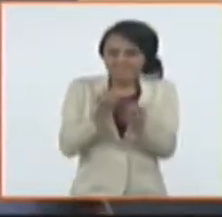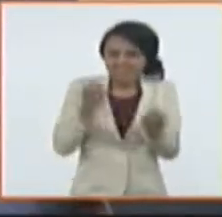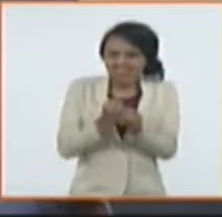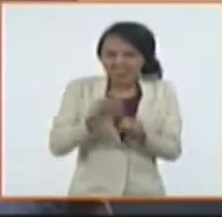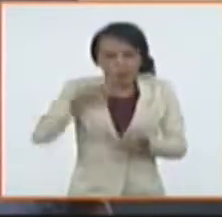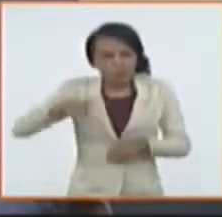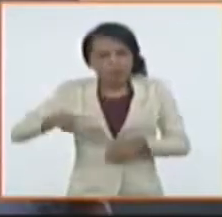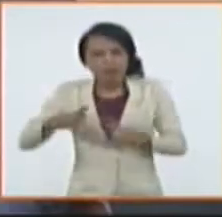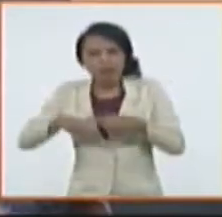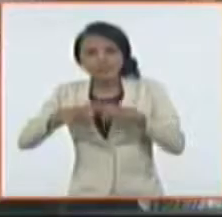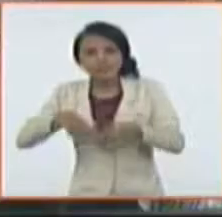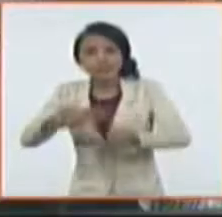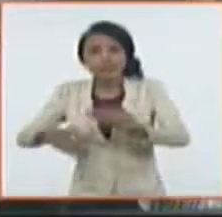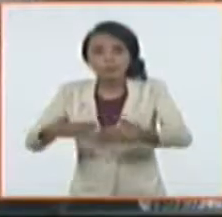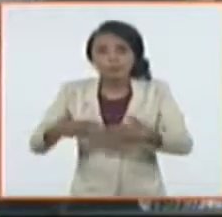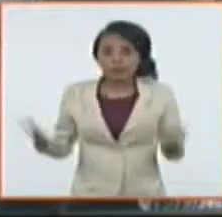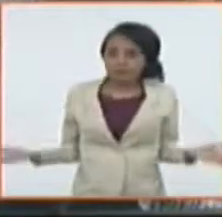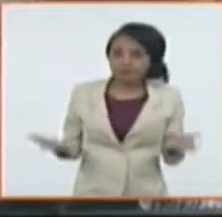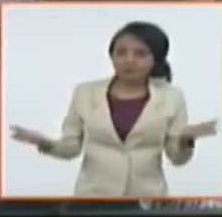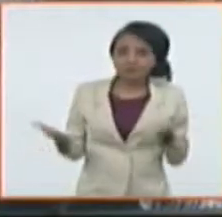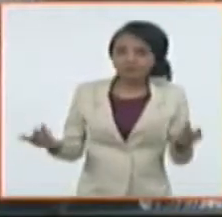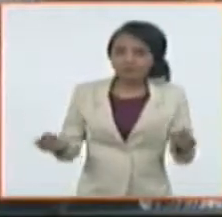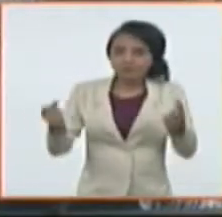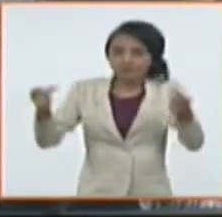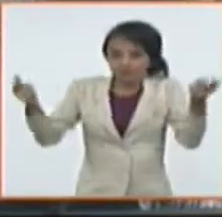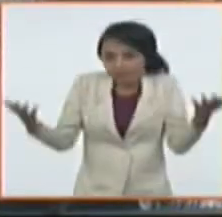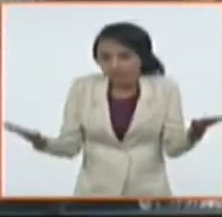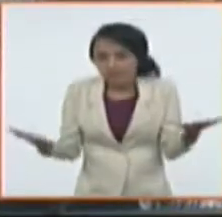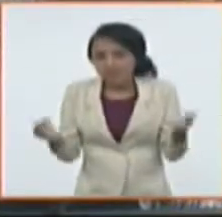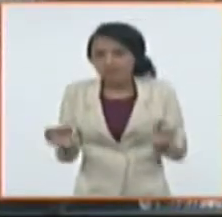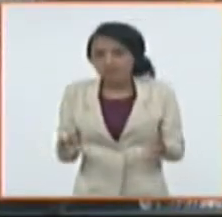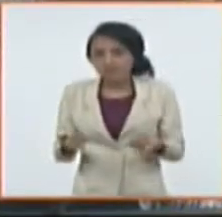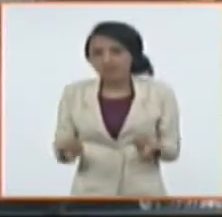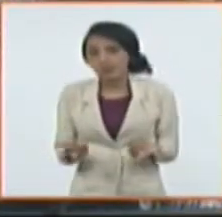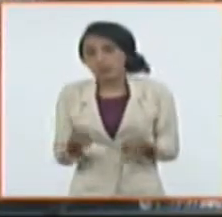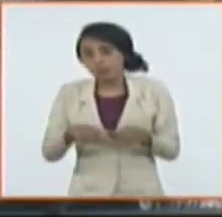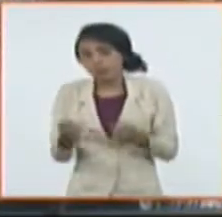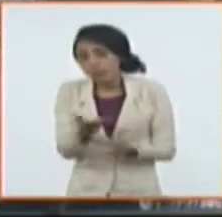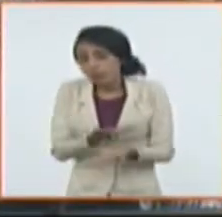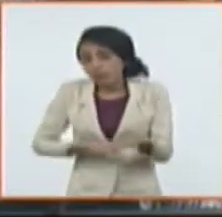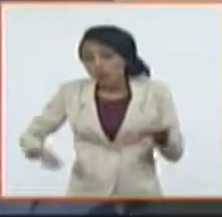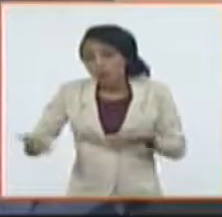Y todo eso tenemos que romperlo, por eso estamos compartiendo estos criterios con ustedes.